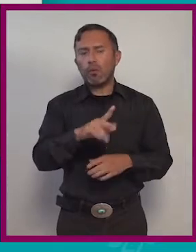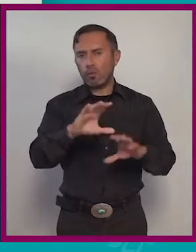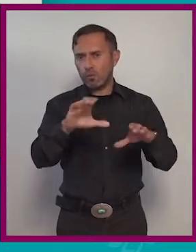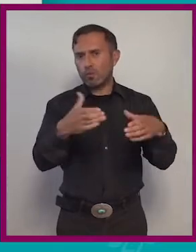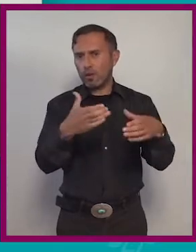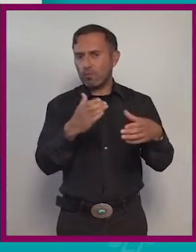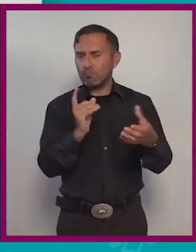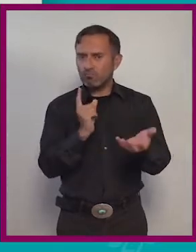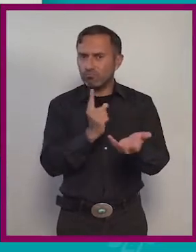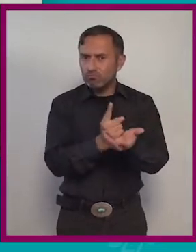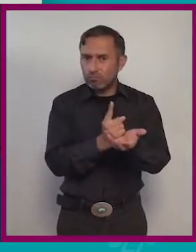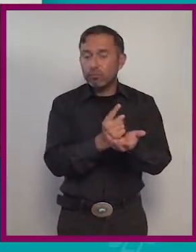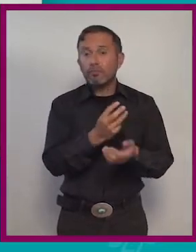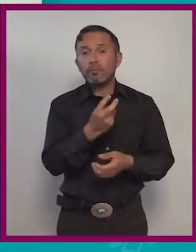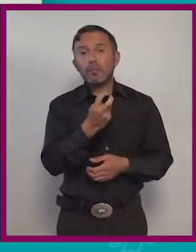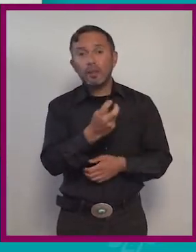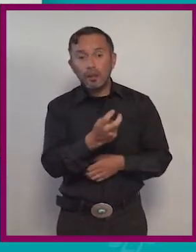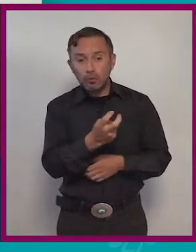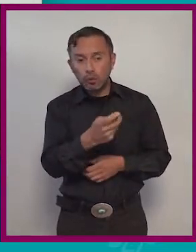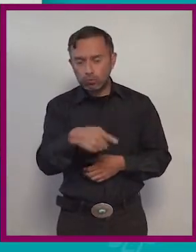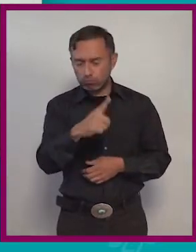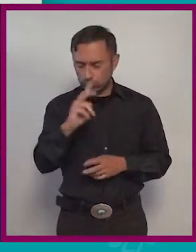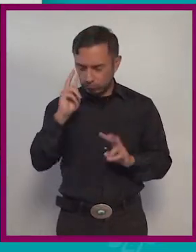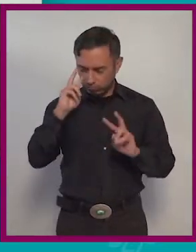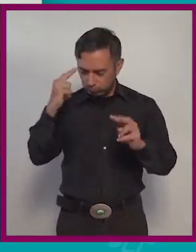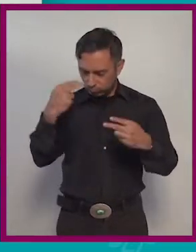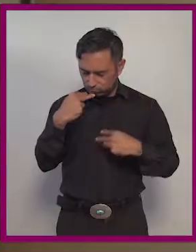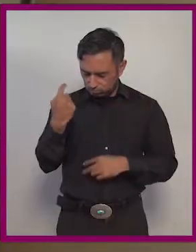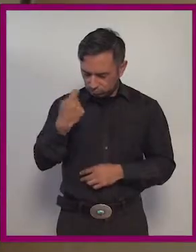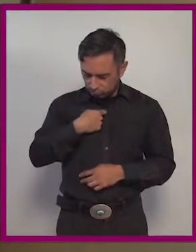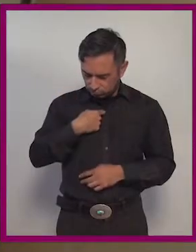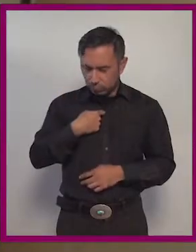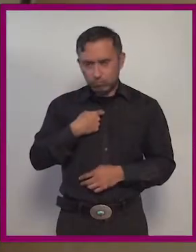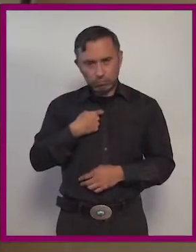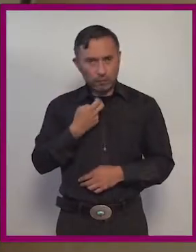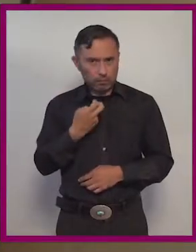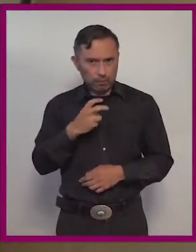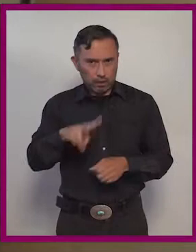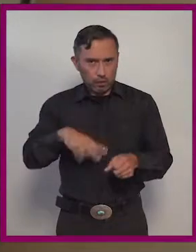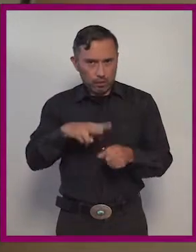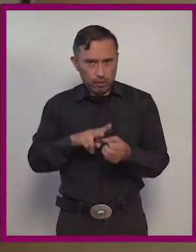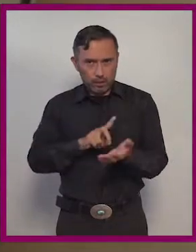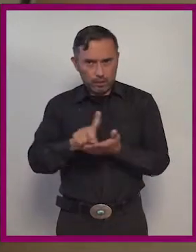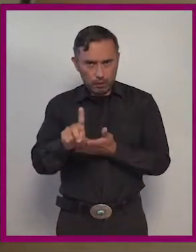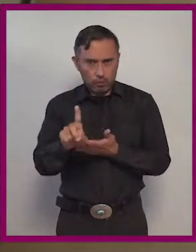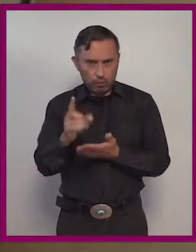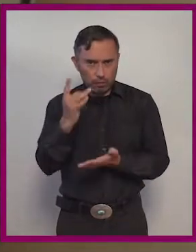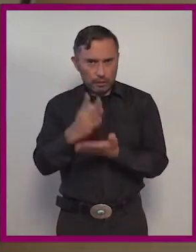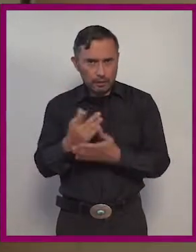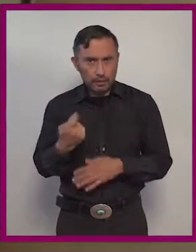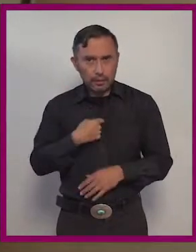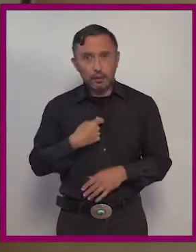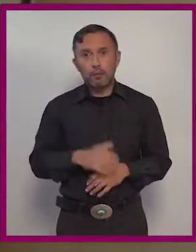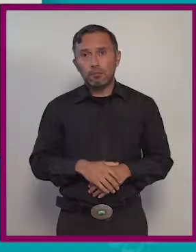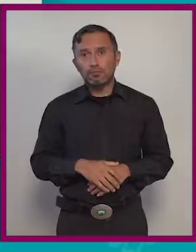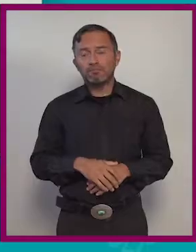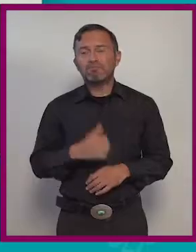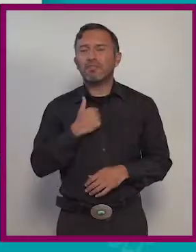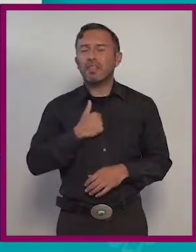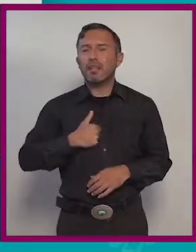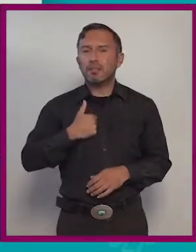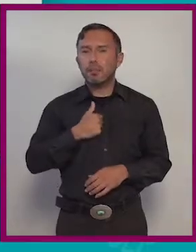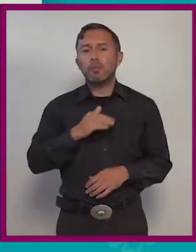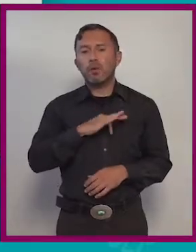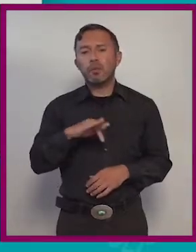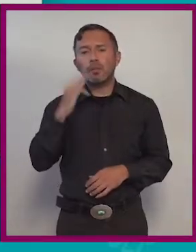misma concepción que tienen de sí mismos es el derecho mismo a la identidad, ¿no? Desafortunadamente, perderlos a lo